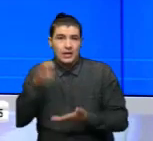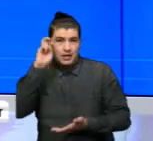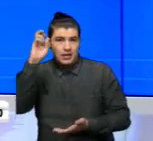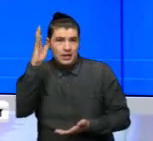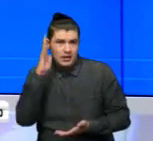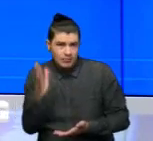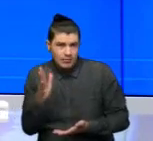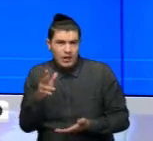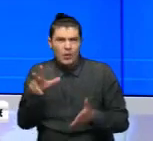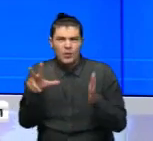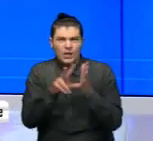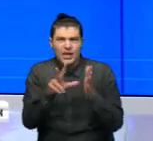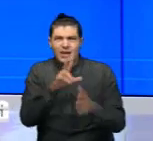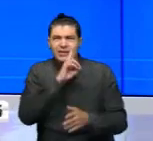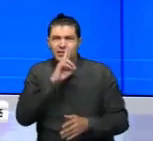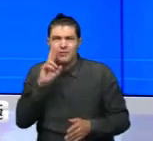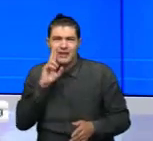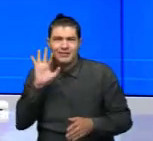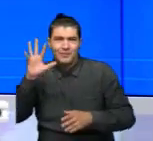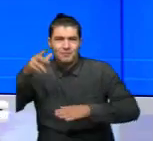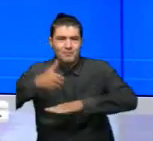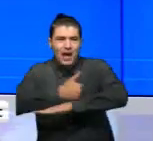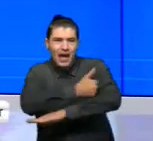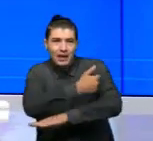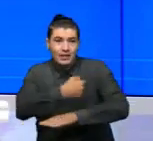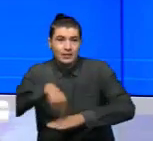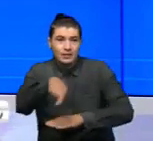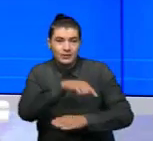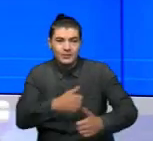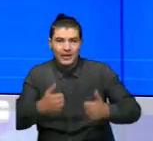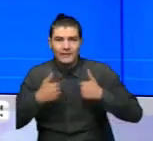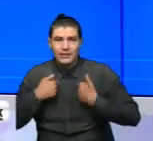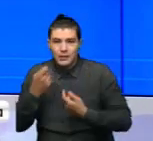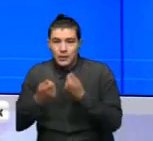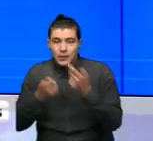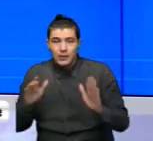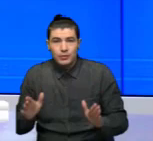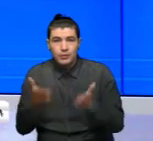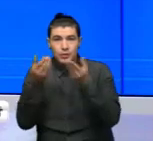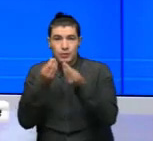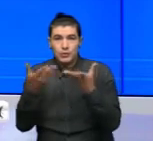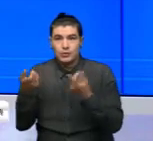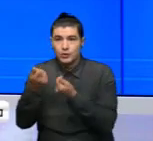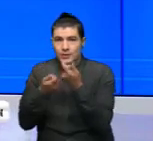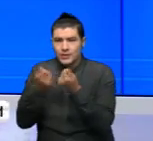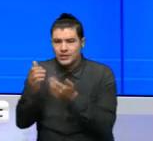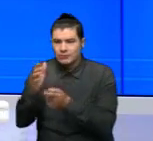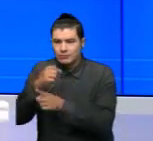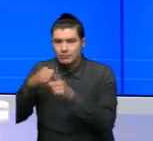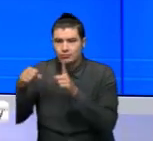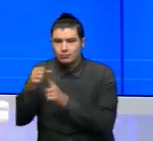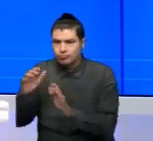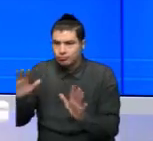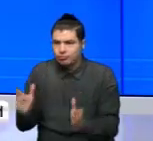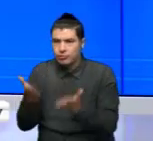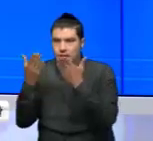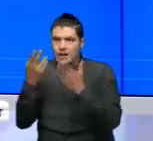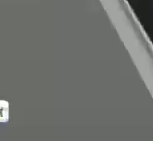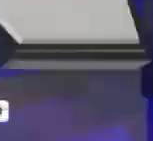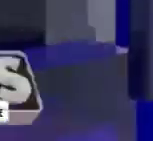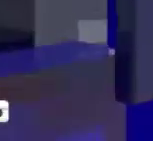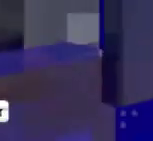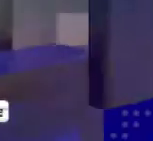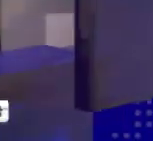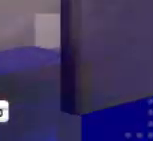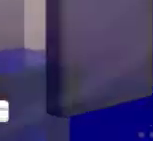hoteles restaurantes bares se han visto beneficiados económicamente pilar velázquez cuál es el balance registrado hasta ahora buenas